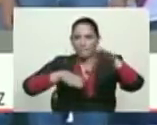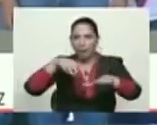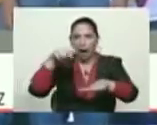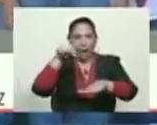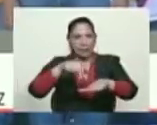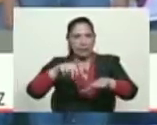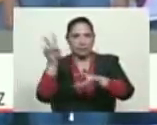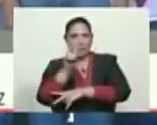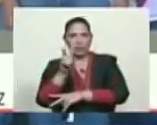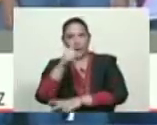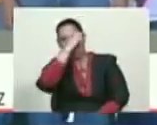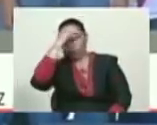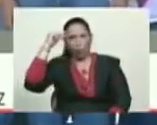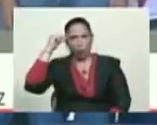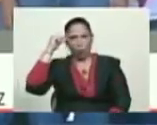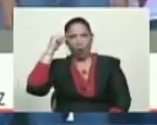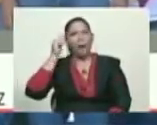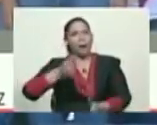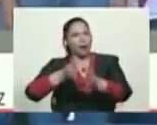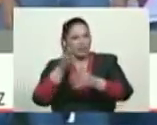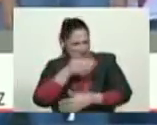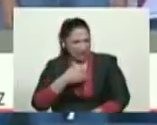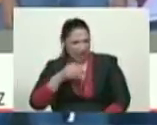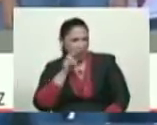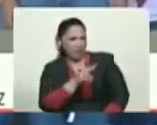Quisiéramos ver a Julio Borges poniendo un pie aquí en Venezuela.